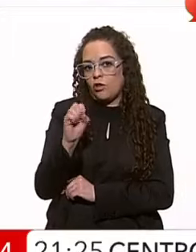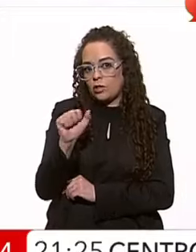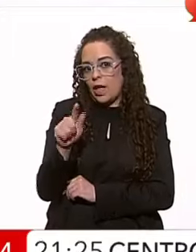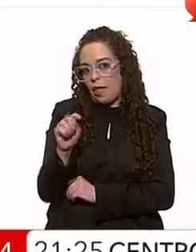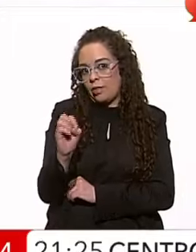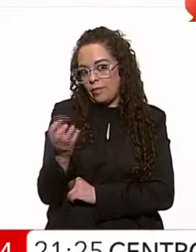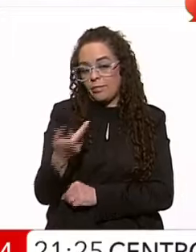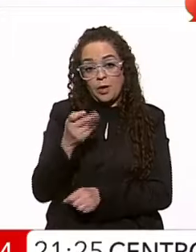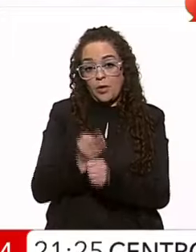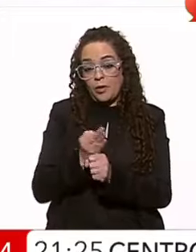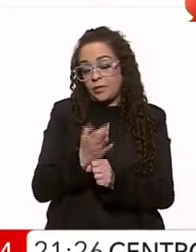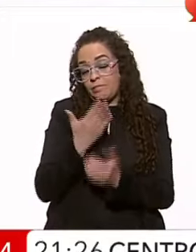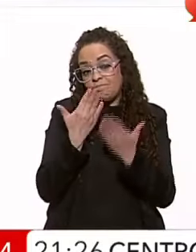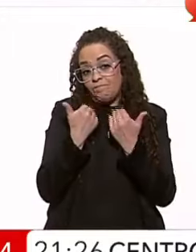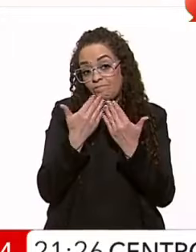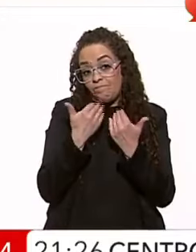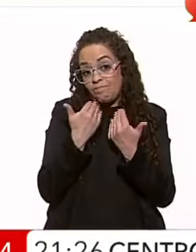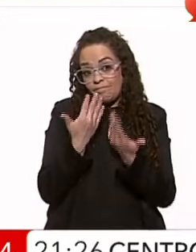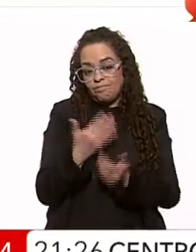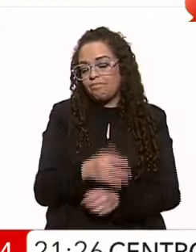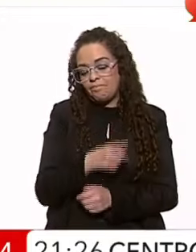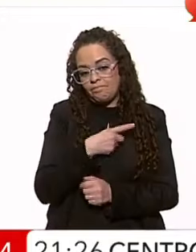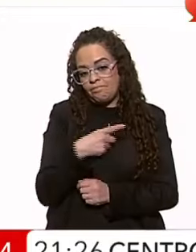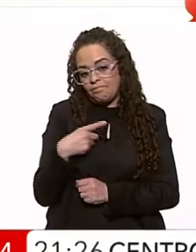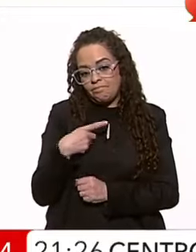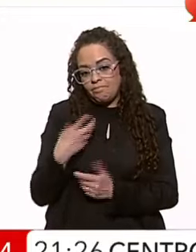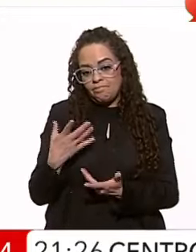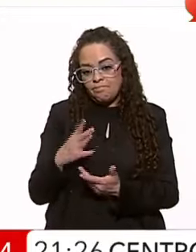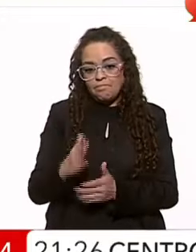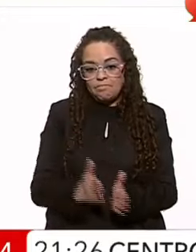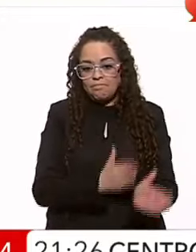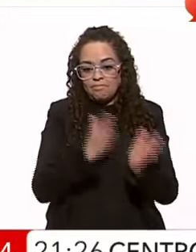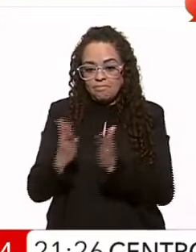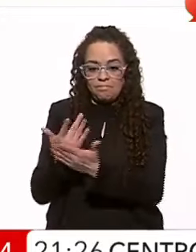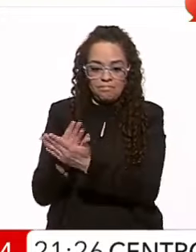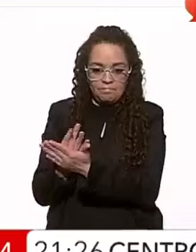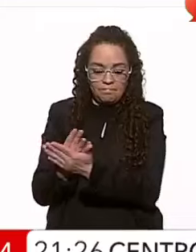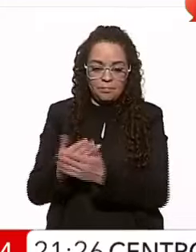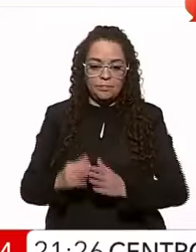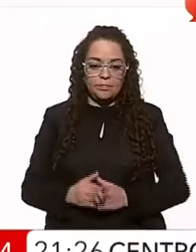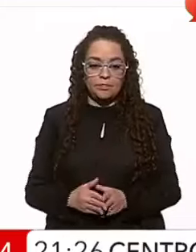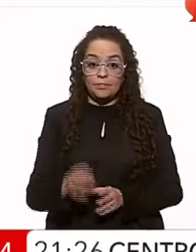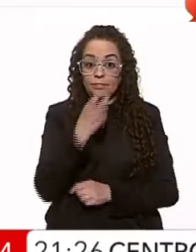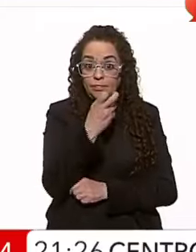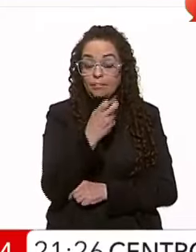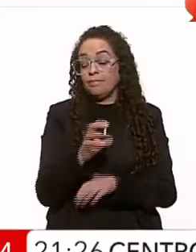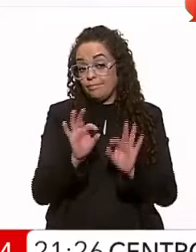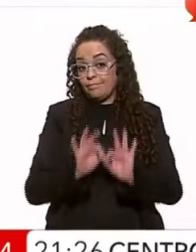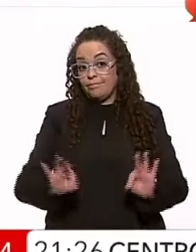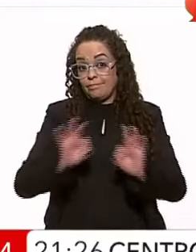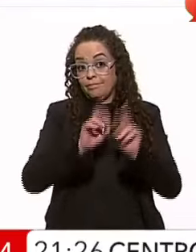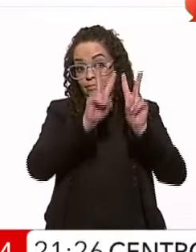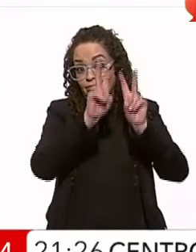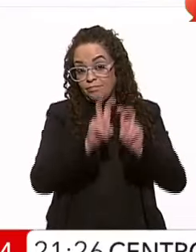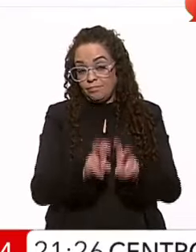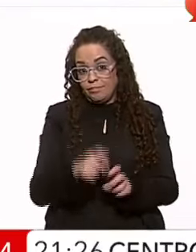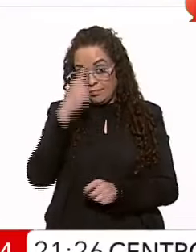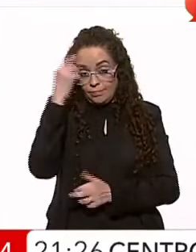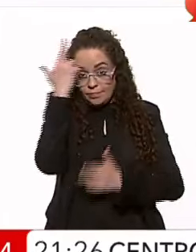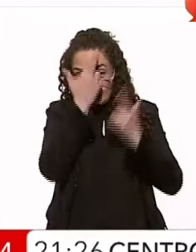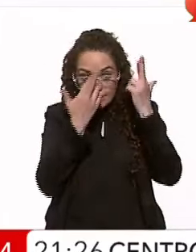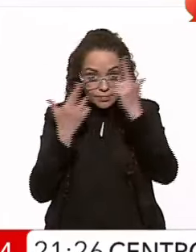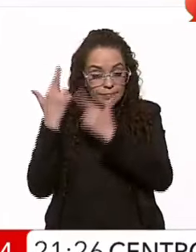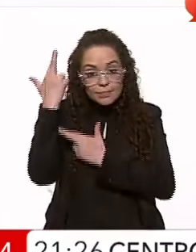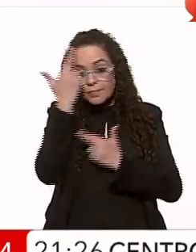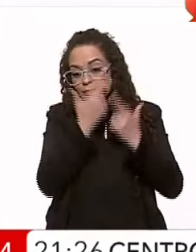duda, doctor, este es uno de los temas que formarán parte de la agenda. Incluso vimos que es viene